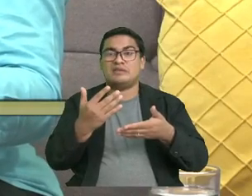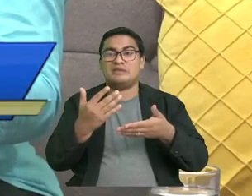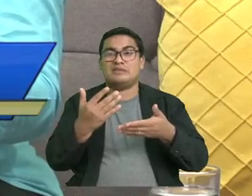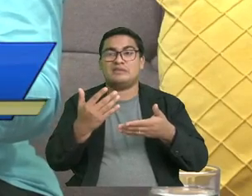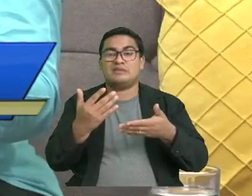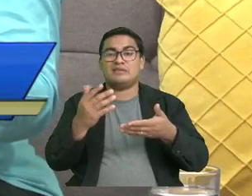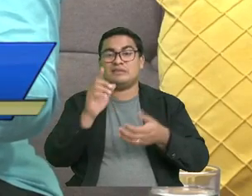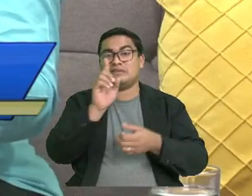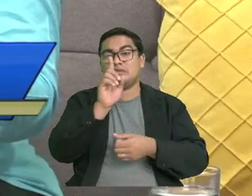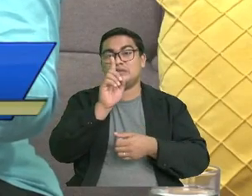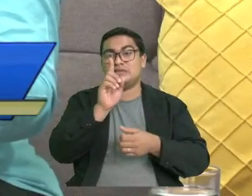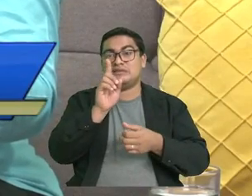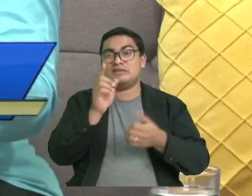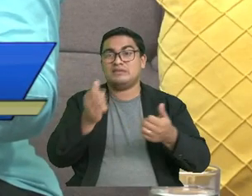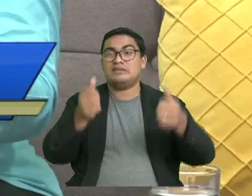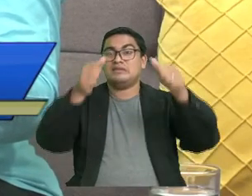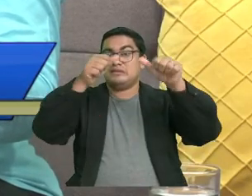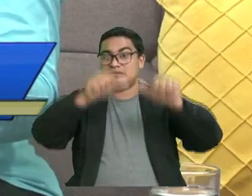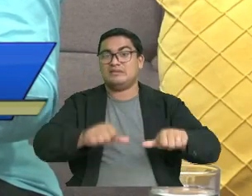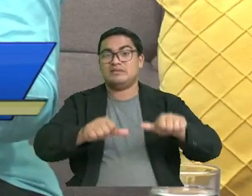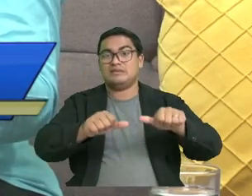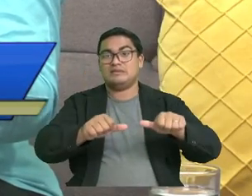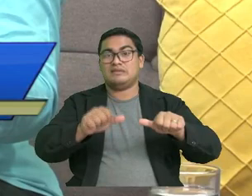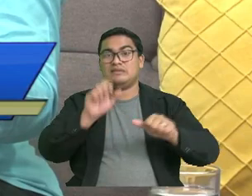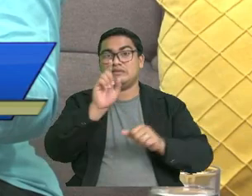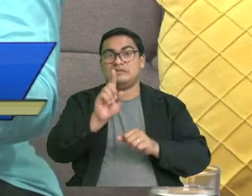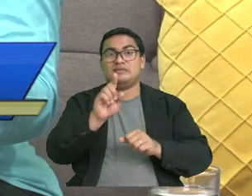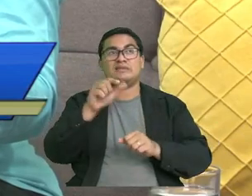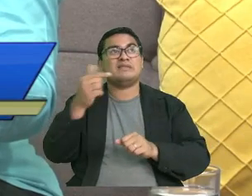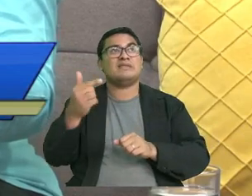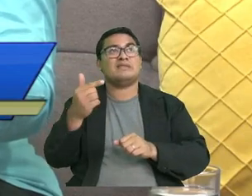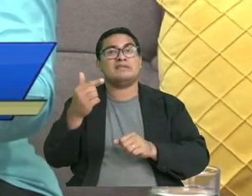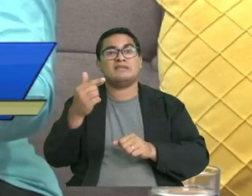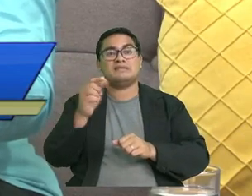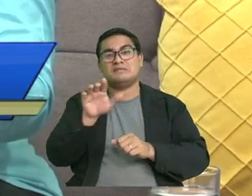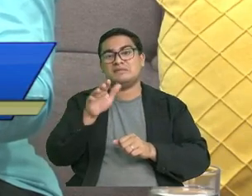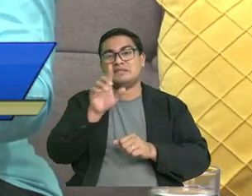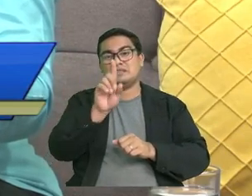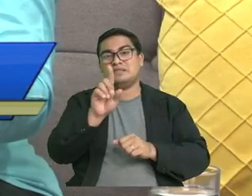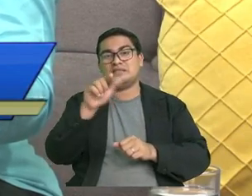aprobando, hemos aprobado 171, más de